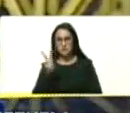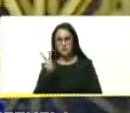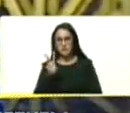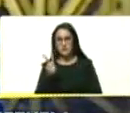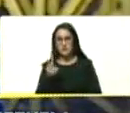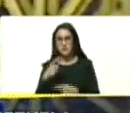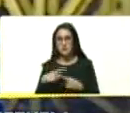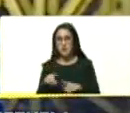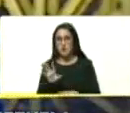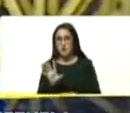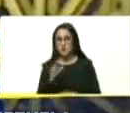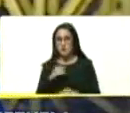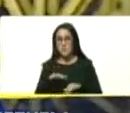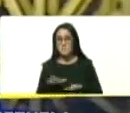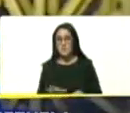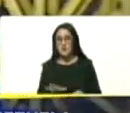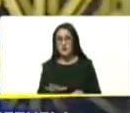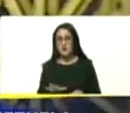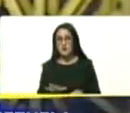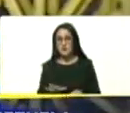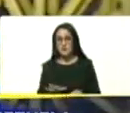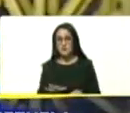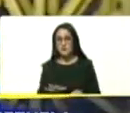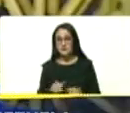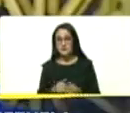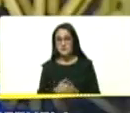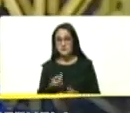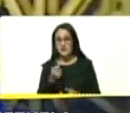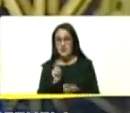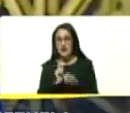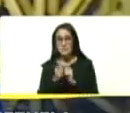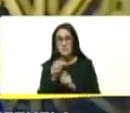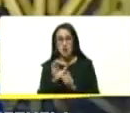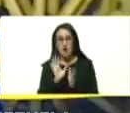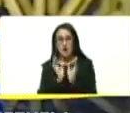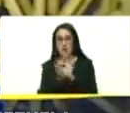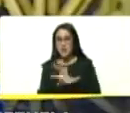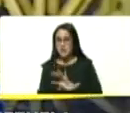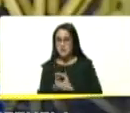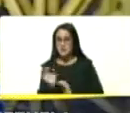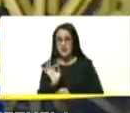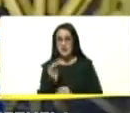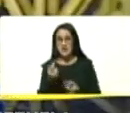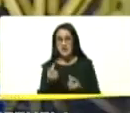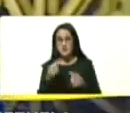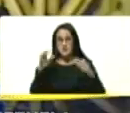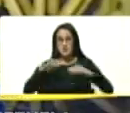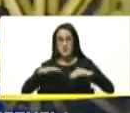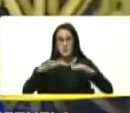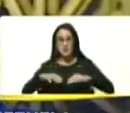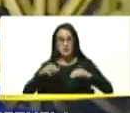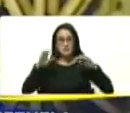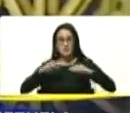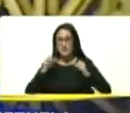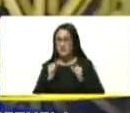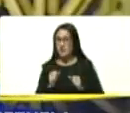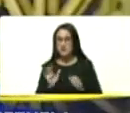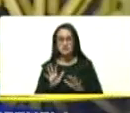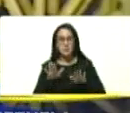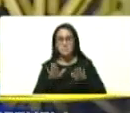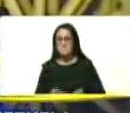no, nosotros no nos para nada, ni cambio climático, ni lluvias torrenciales, no